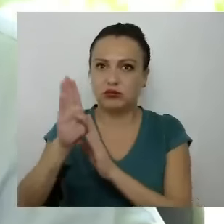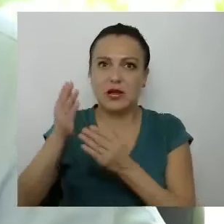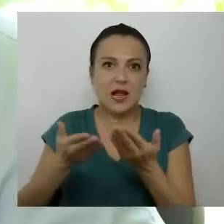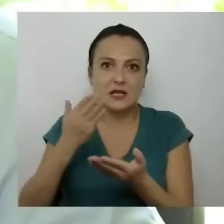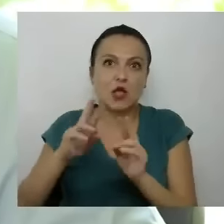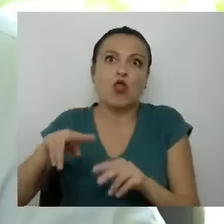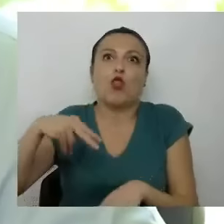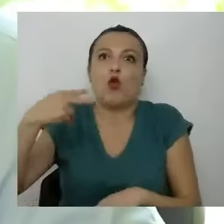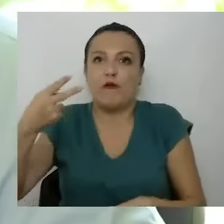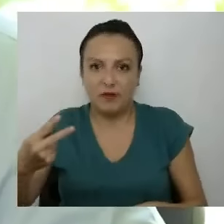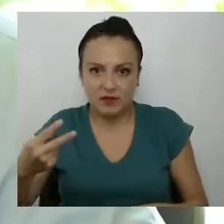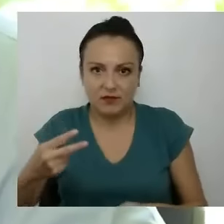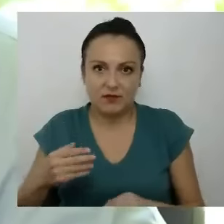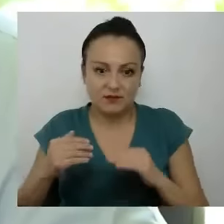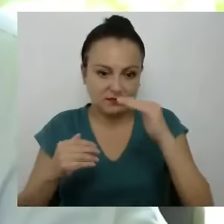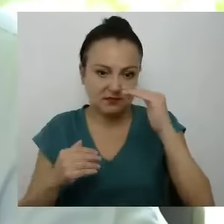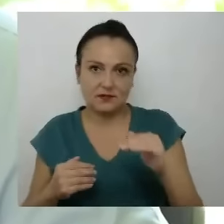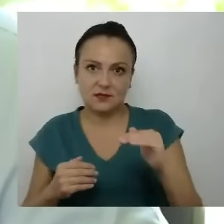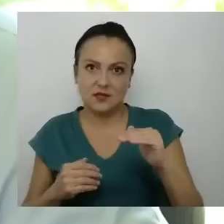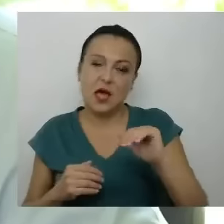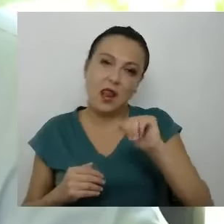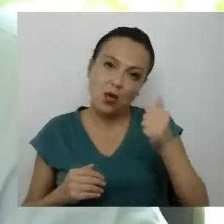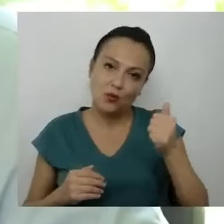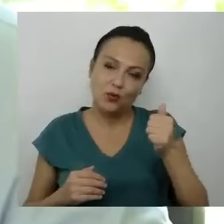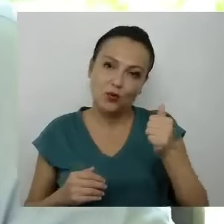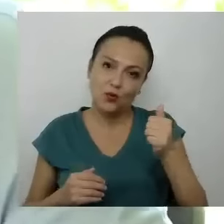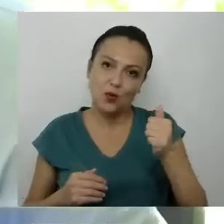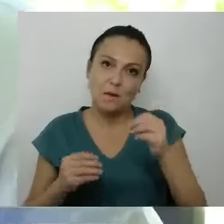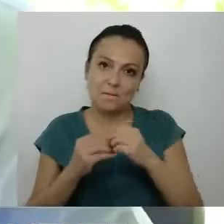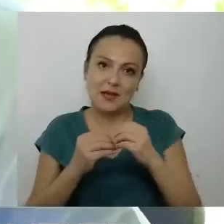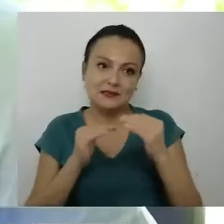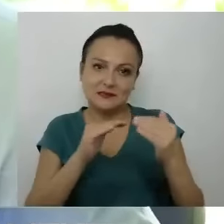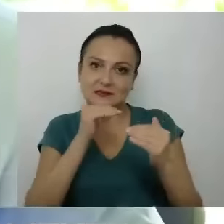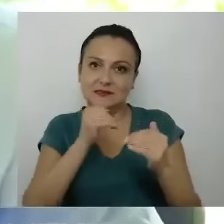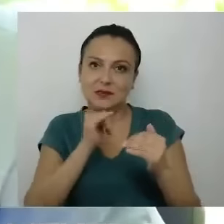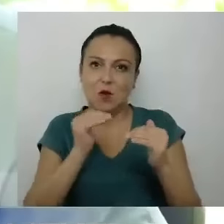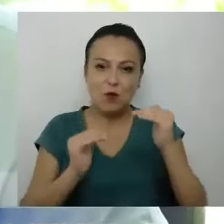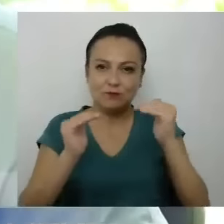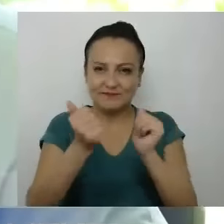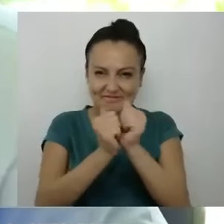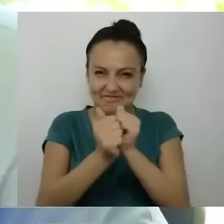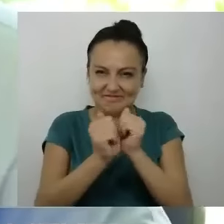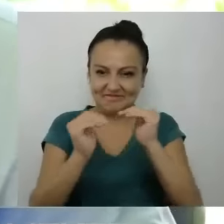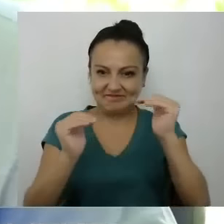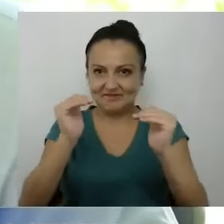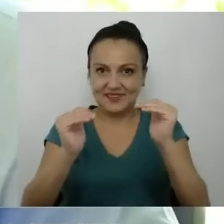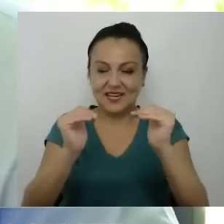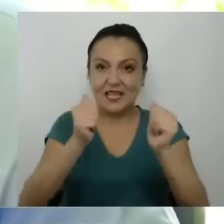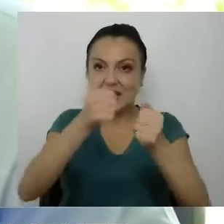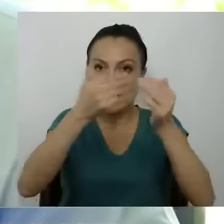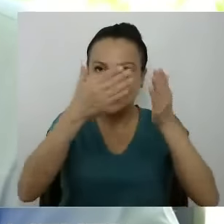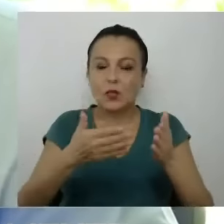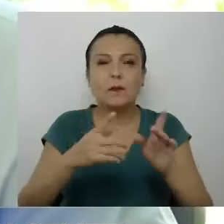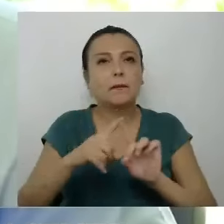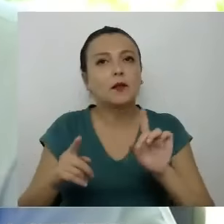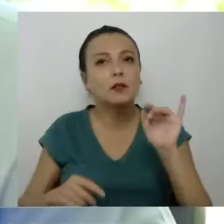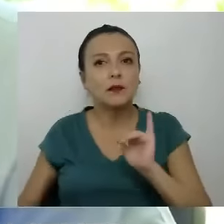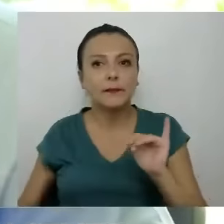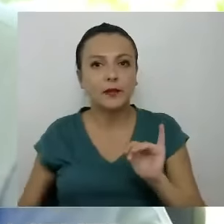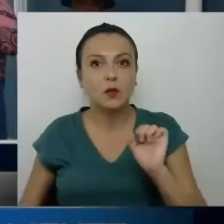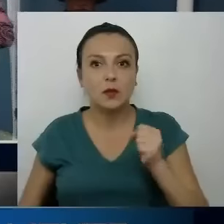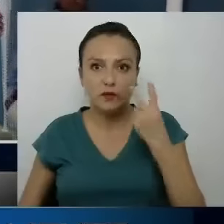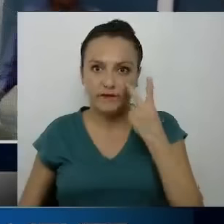doble a su más inmediato seguidor. Y por otro lado, lo que pudimos